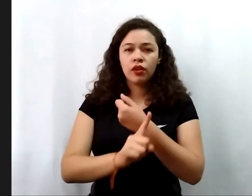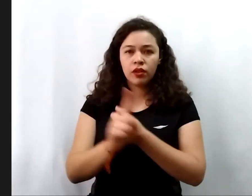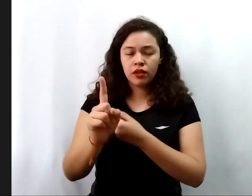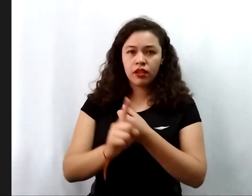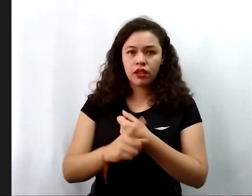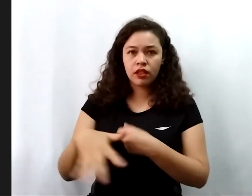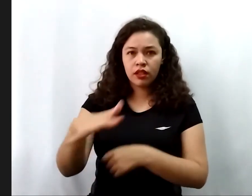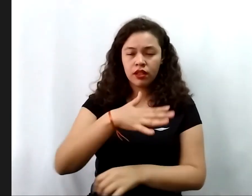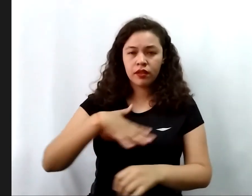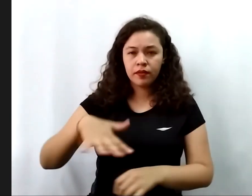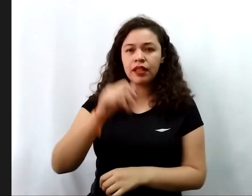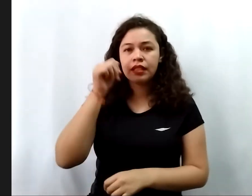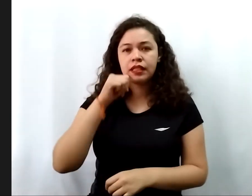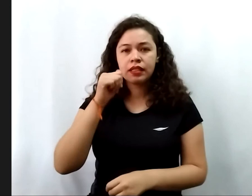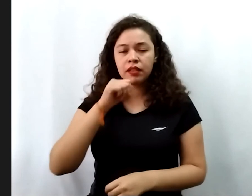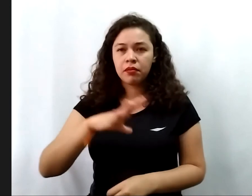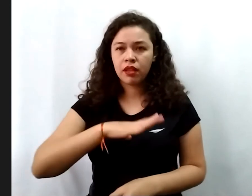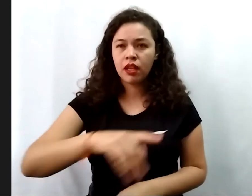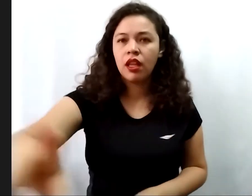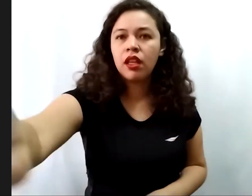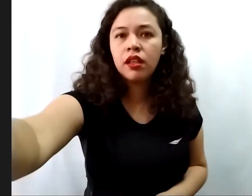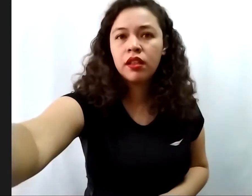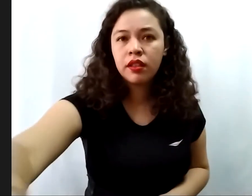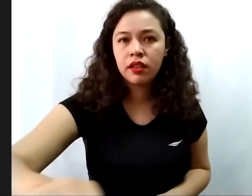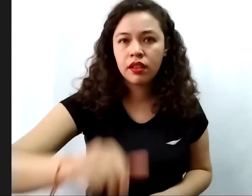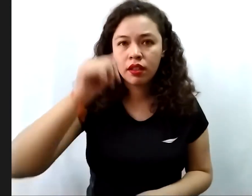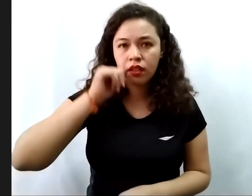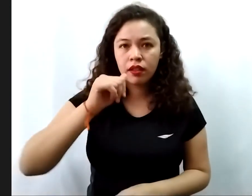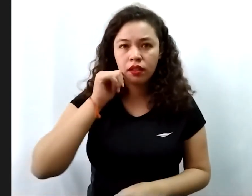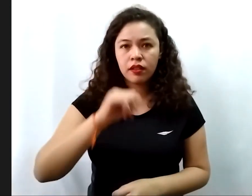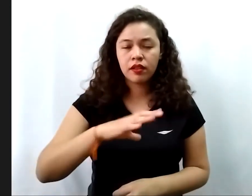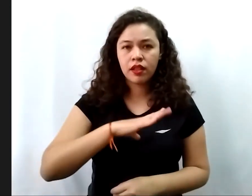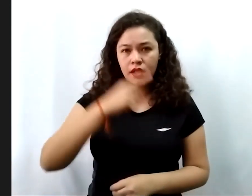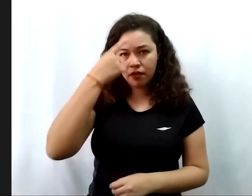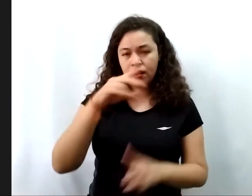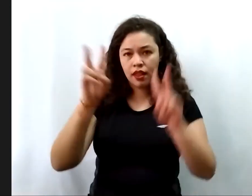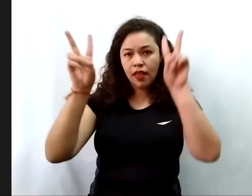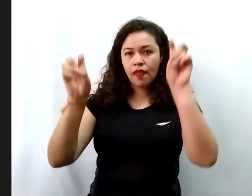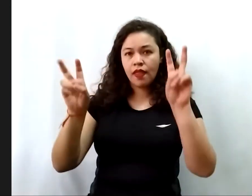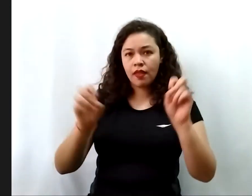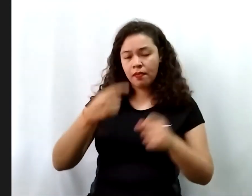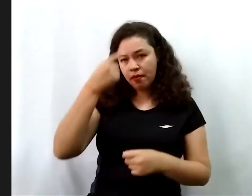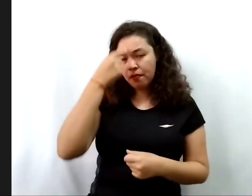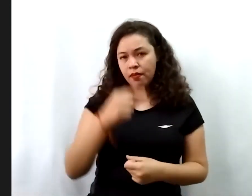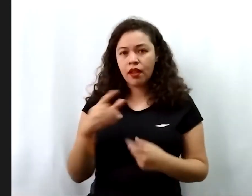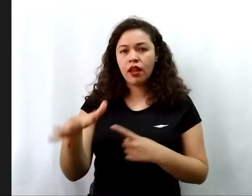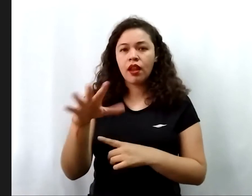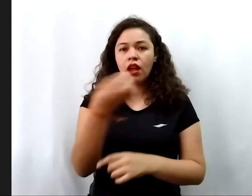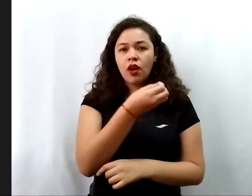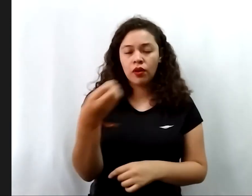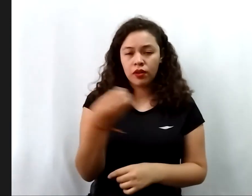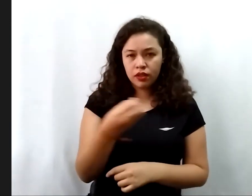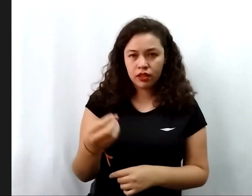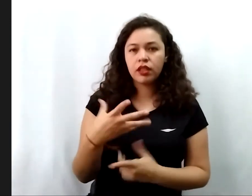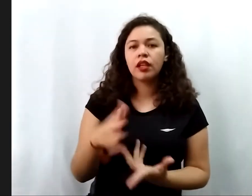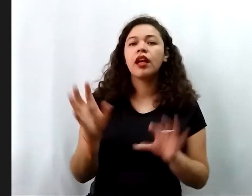va a haber, siempre va a existir este tema, en el tema de la organización y la